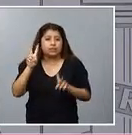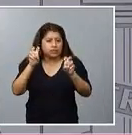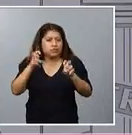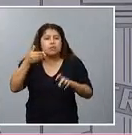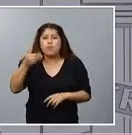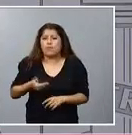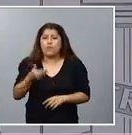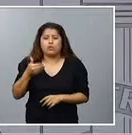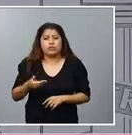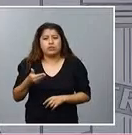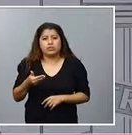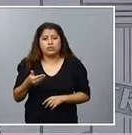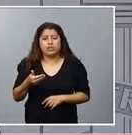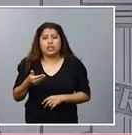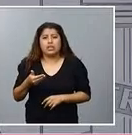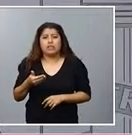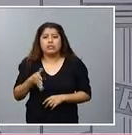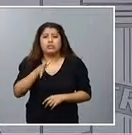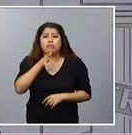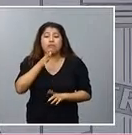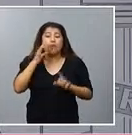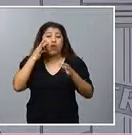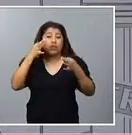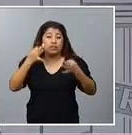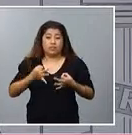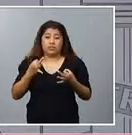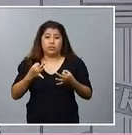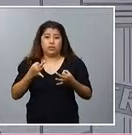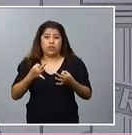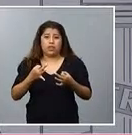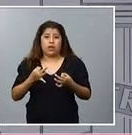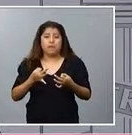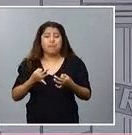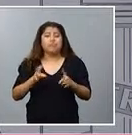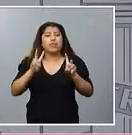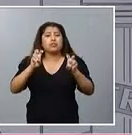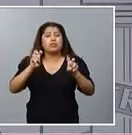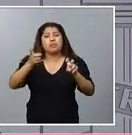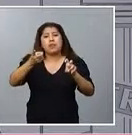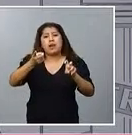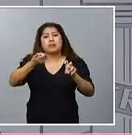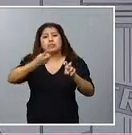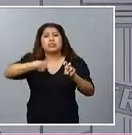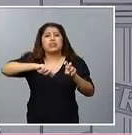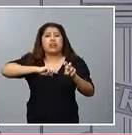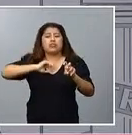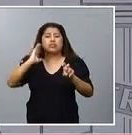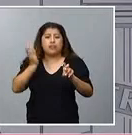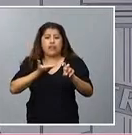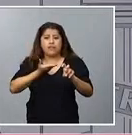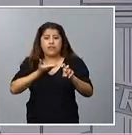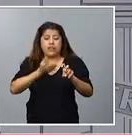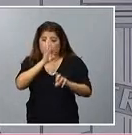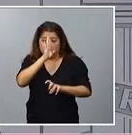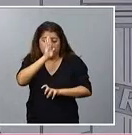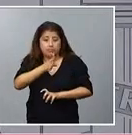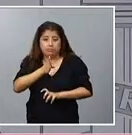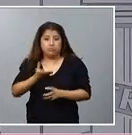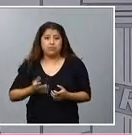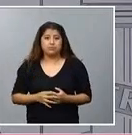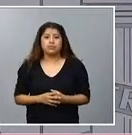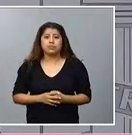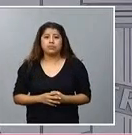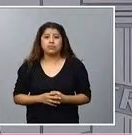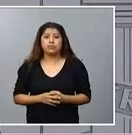importancia vital para nuestra seguridad. Una cuestión que nos afecta, por tanto, de manera muy directa. Y por